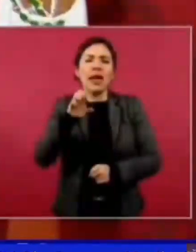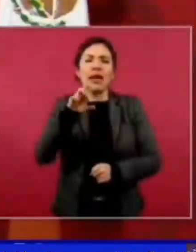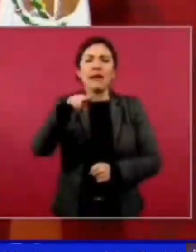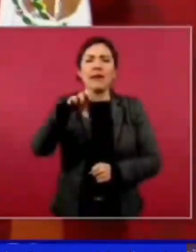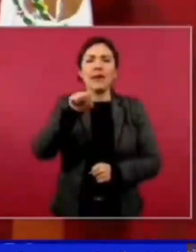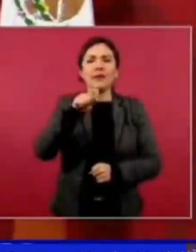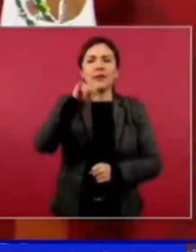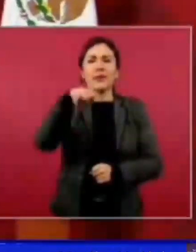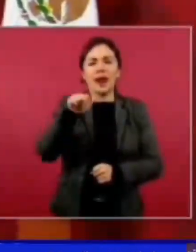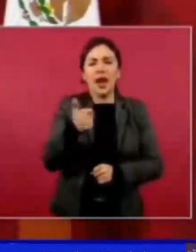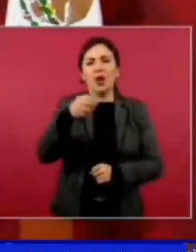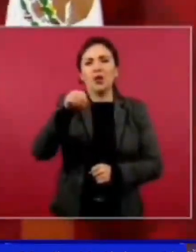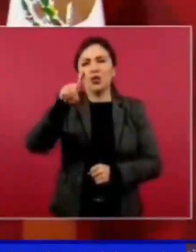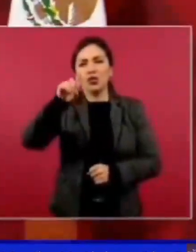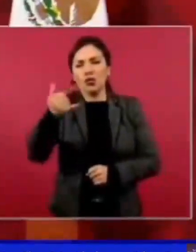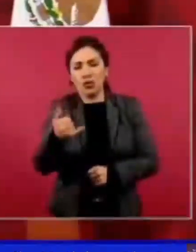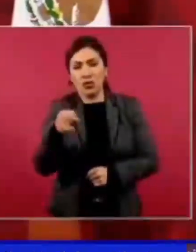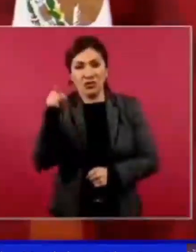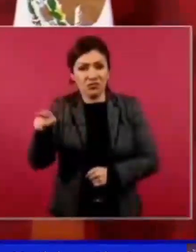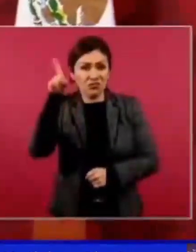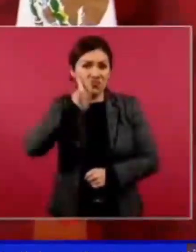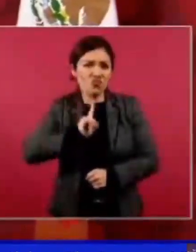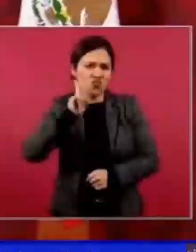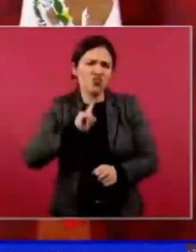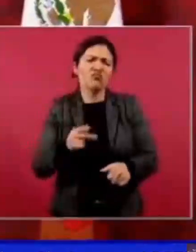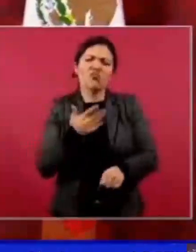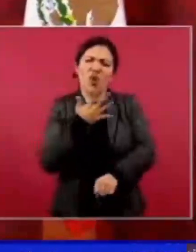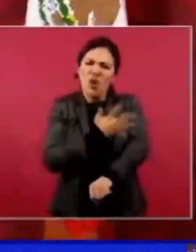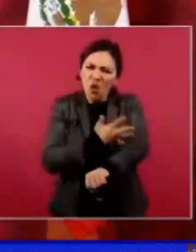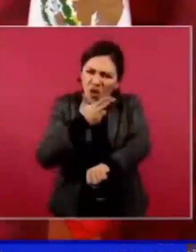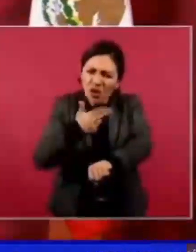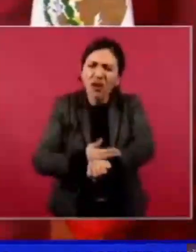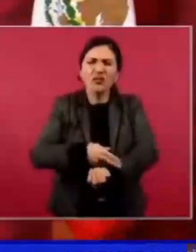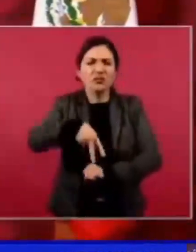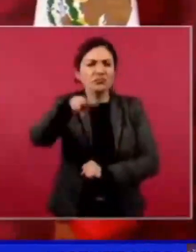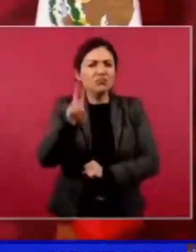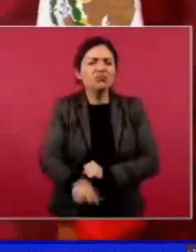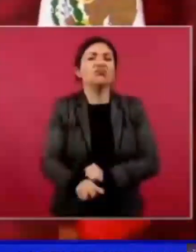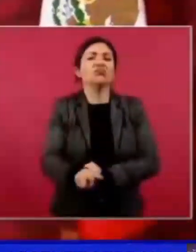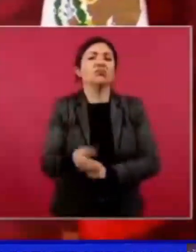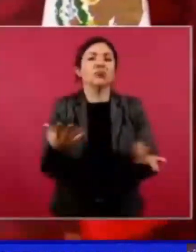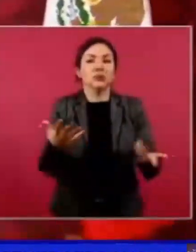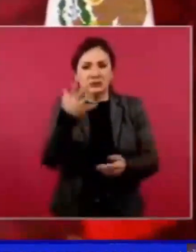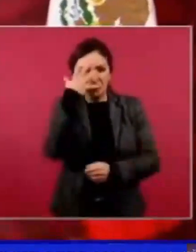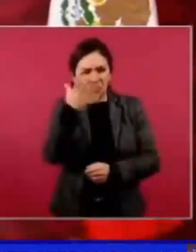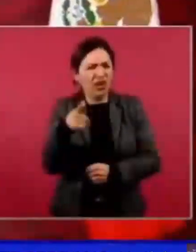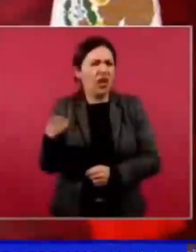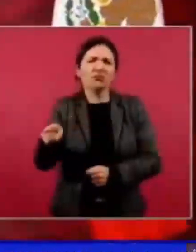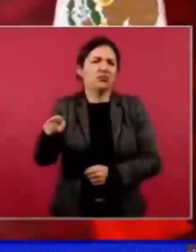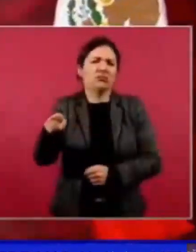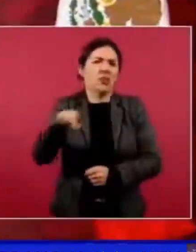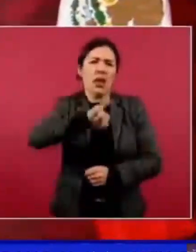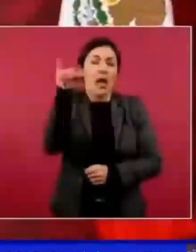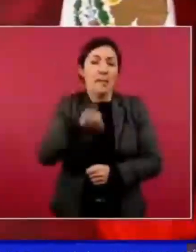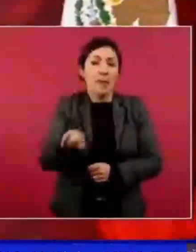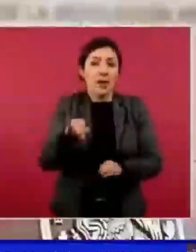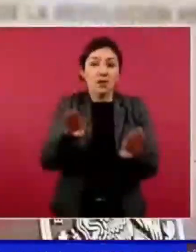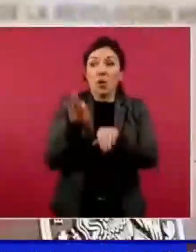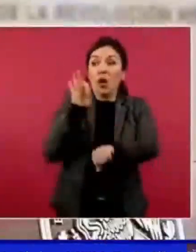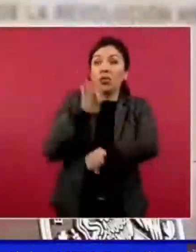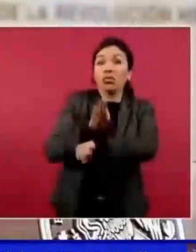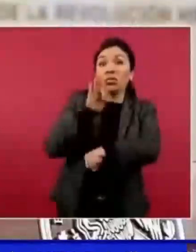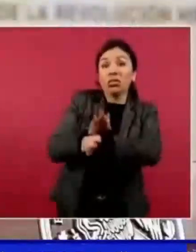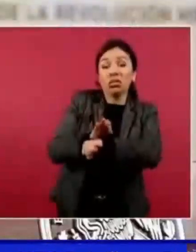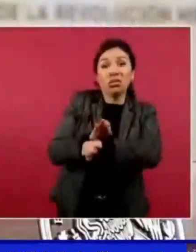es un personaje que además lee, eso es una virtud tremenda en un presidente que puede hablar de